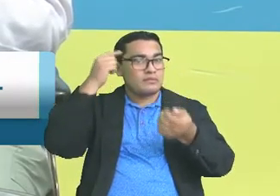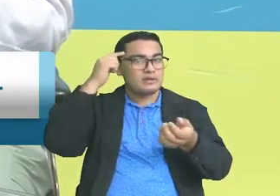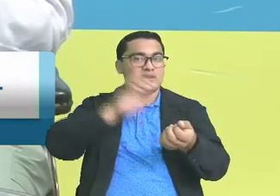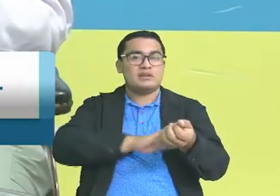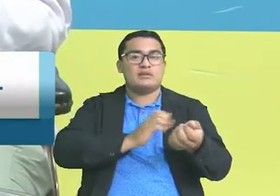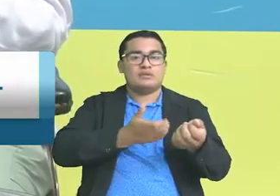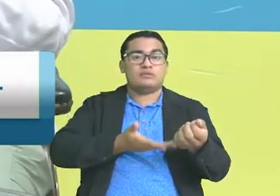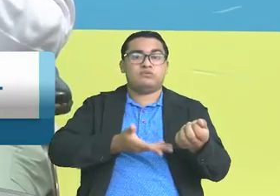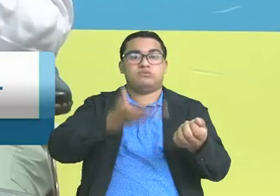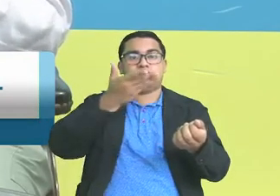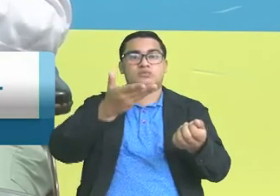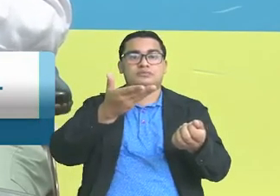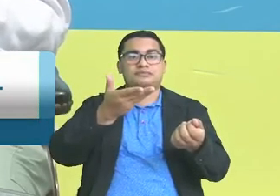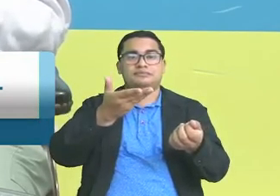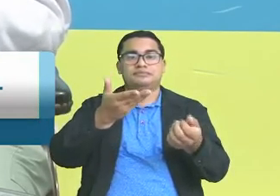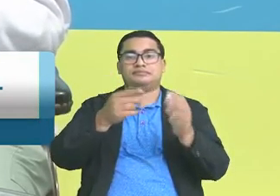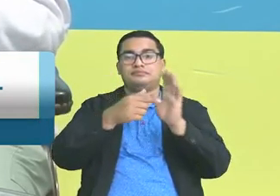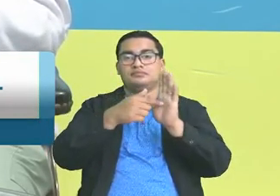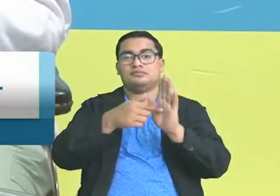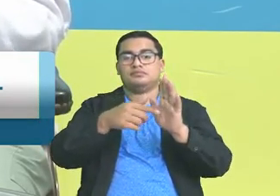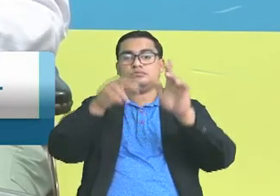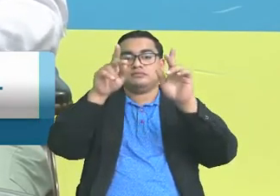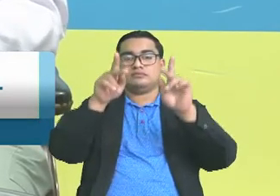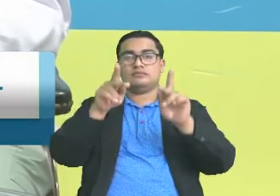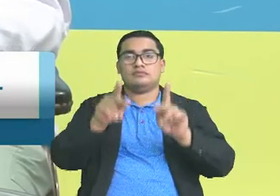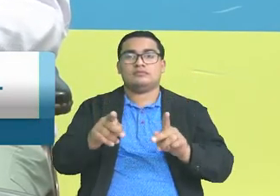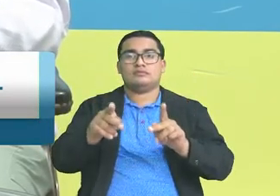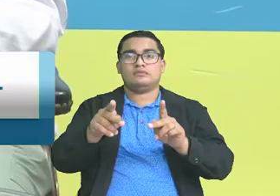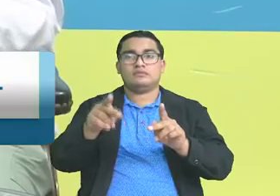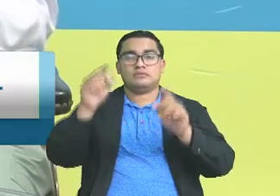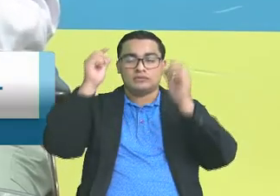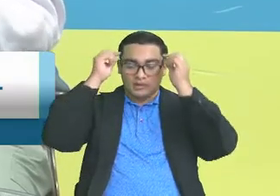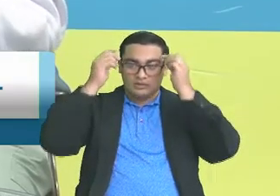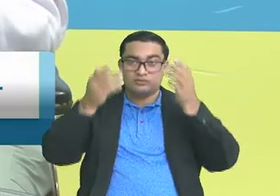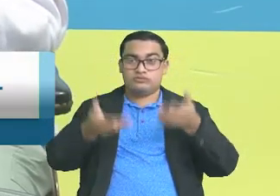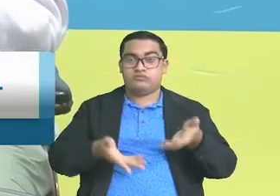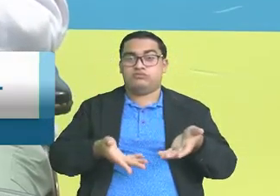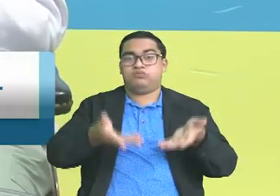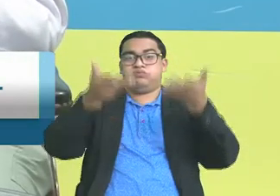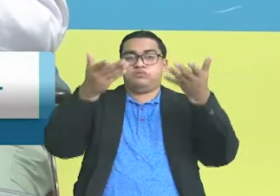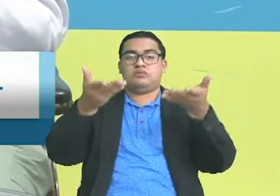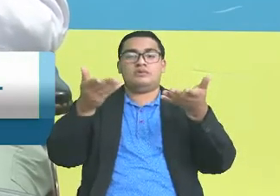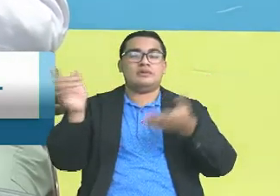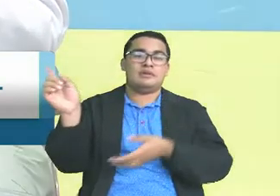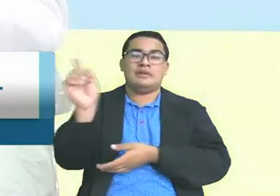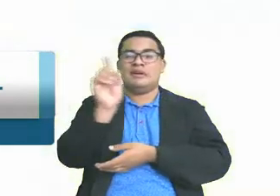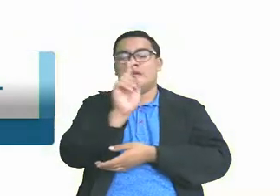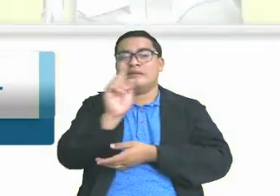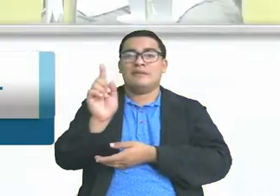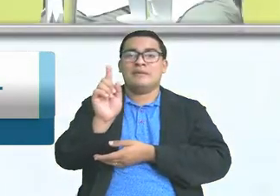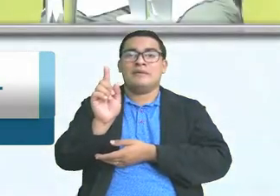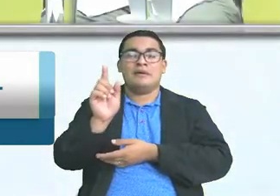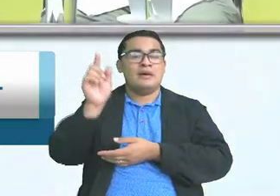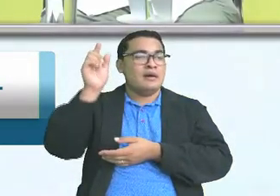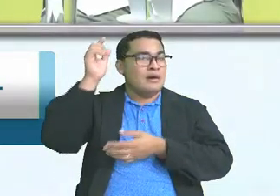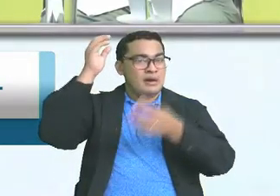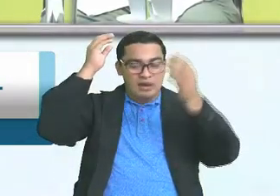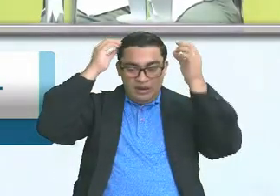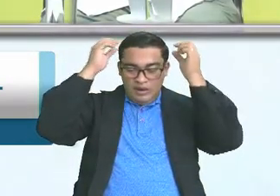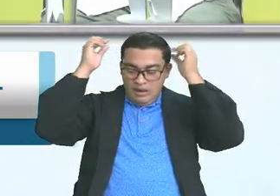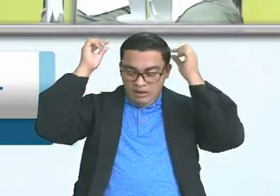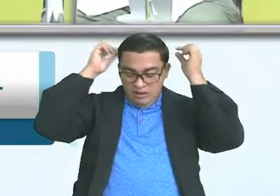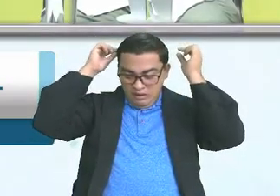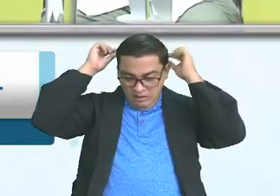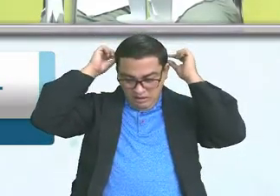presión, porque cuando el paciente tiene el evento hemorrágico, la presión está muy alta. Pero en realidad lo que está haciendo el cerebro es